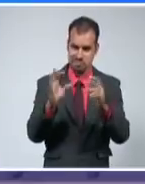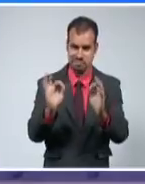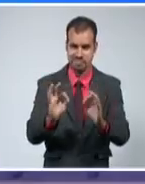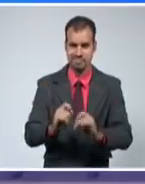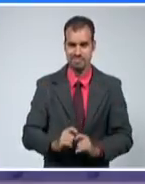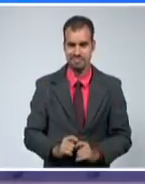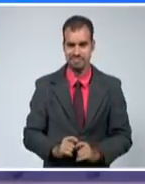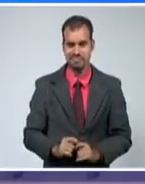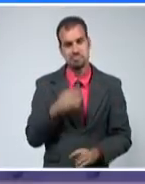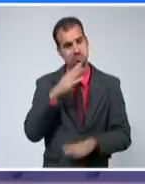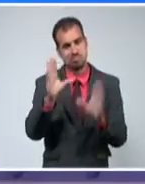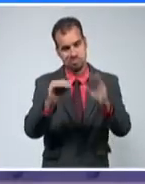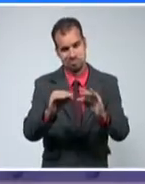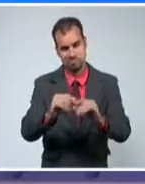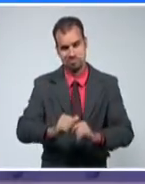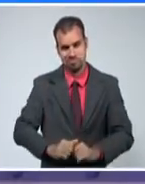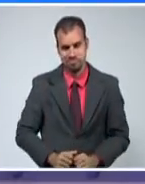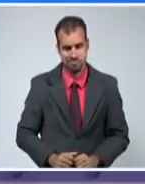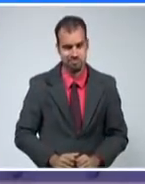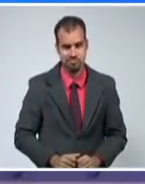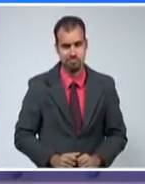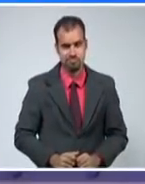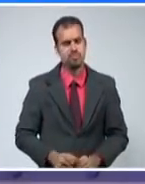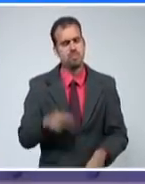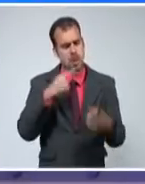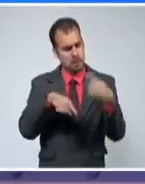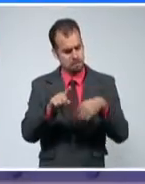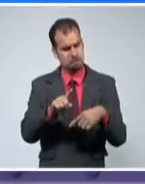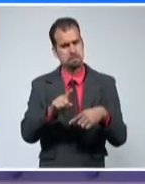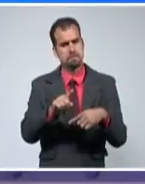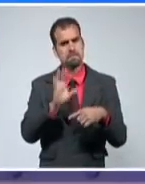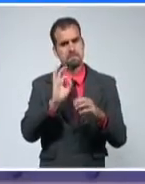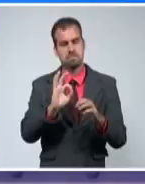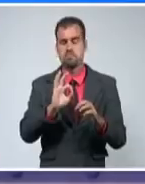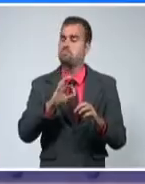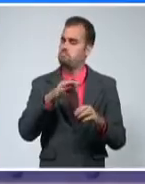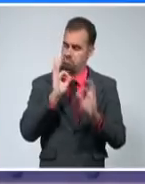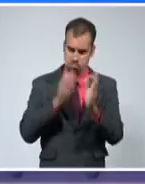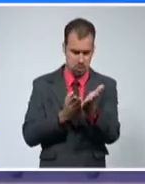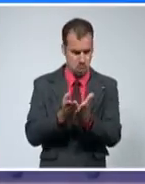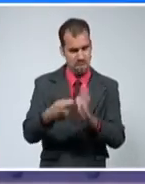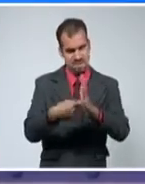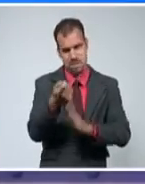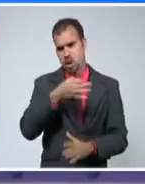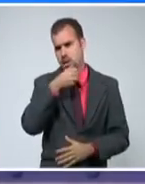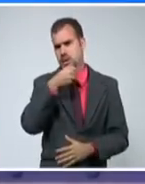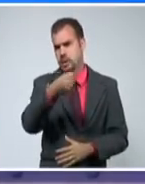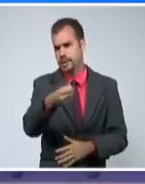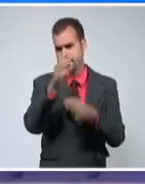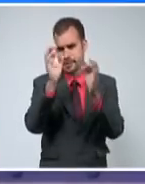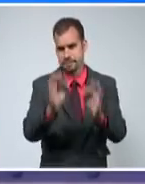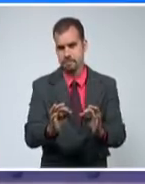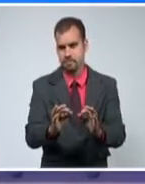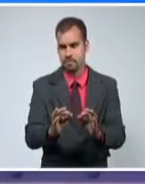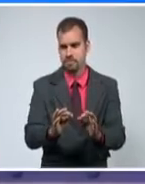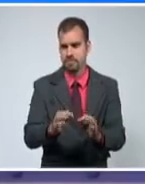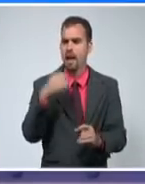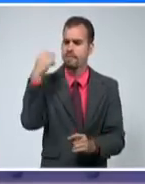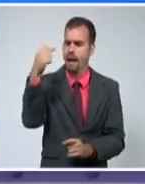si regresamos hoy y lo hacemos para seguir denunciando a tiempo y con toda la información necesaria cada una de las pretensiones